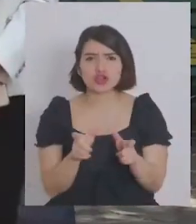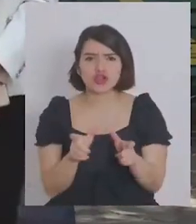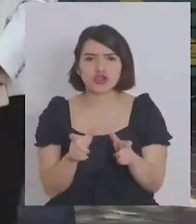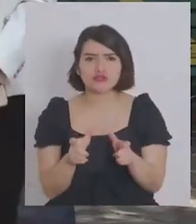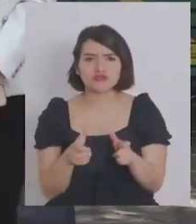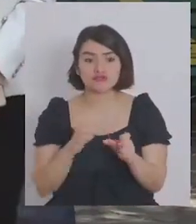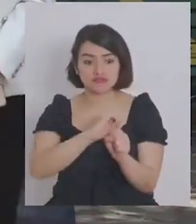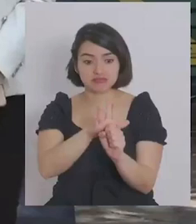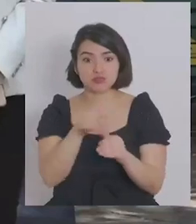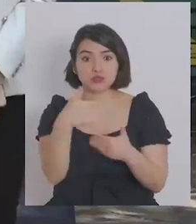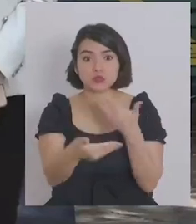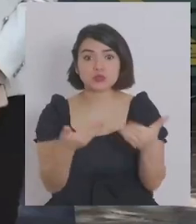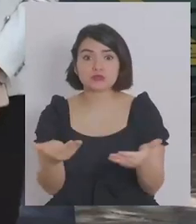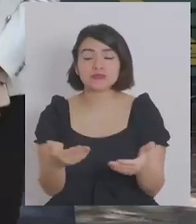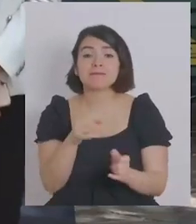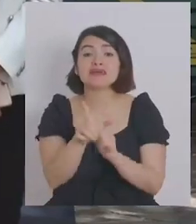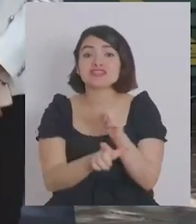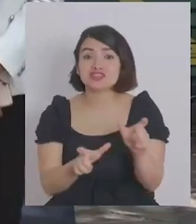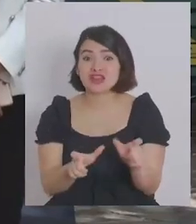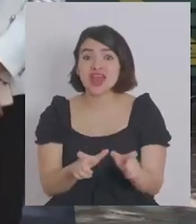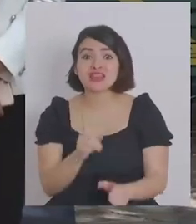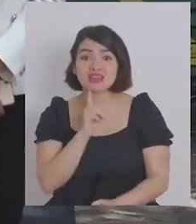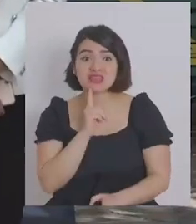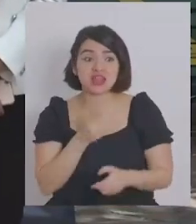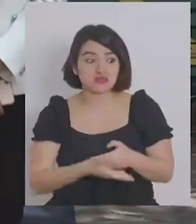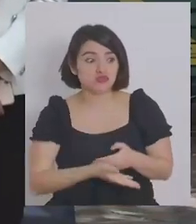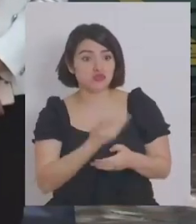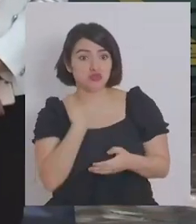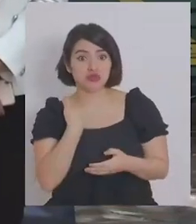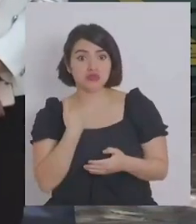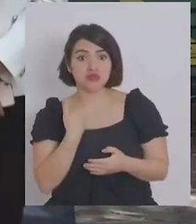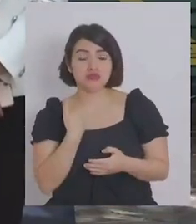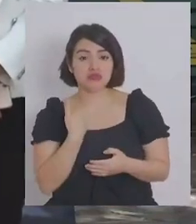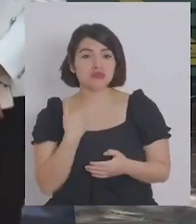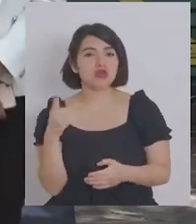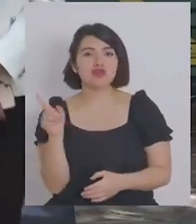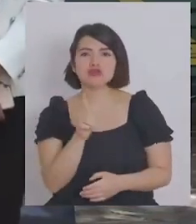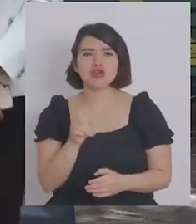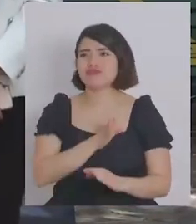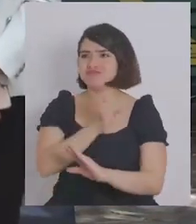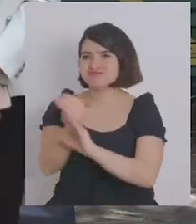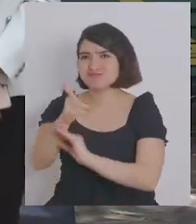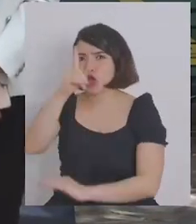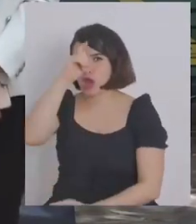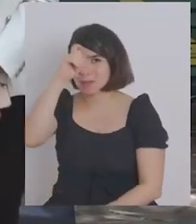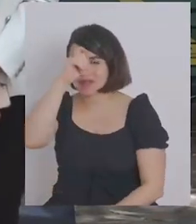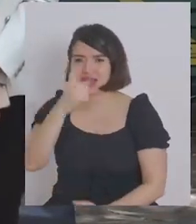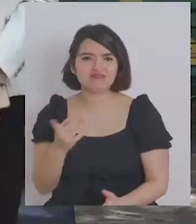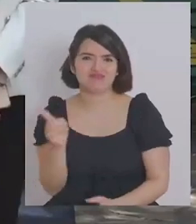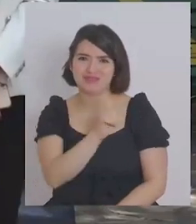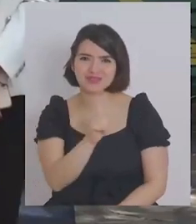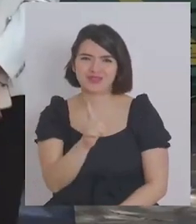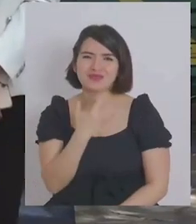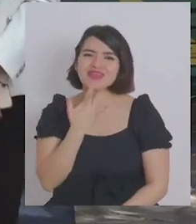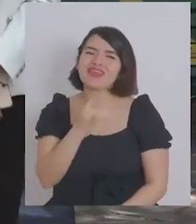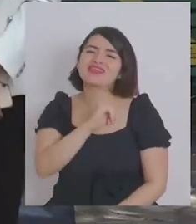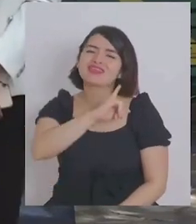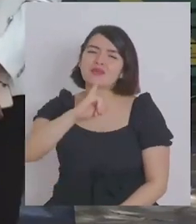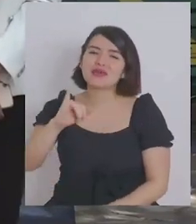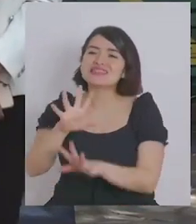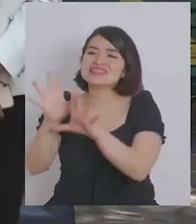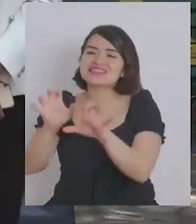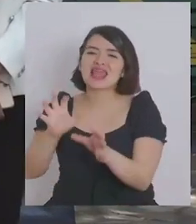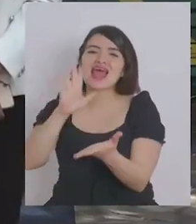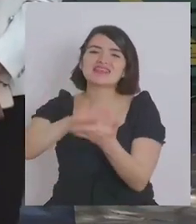la gente si llega a tener el contagio o llega a tener la enfermedad no toque los sistemas de salud porque claramente hay los sistemas de salud es